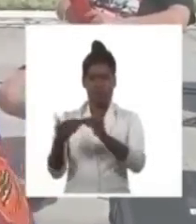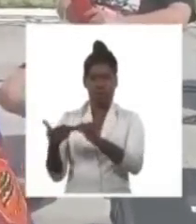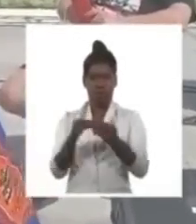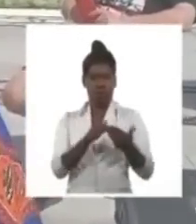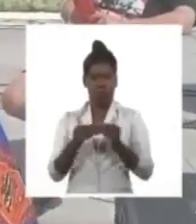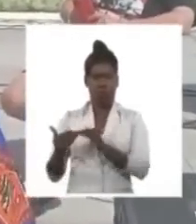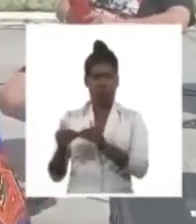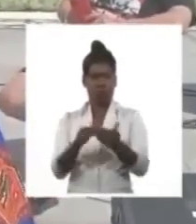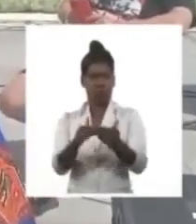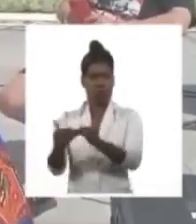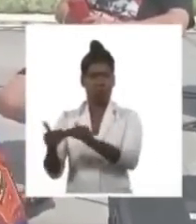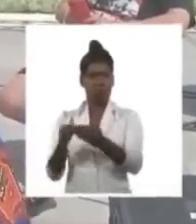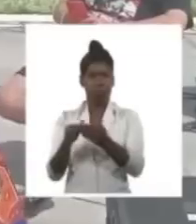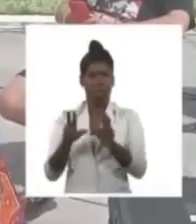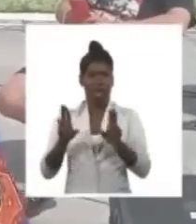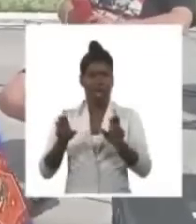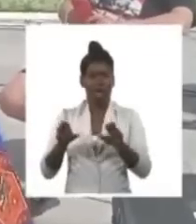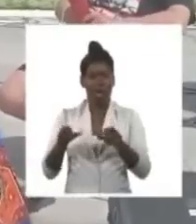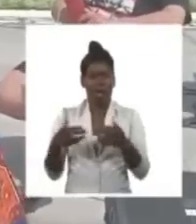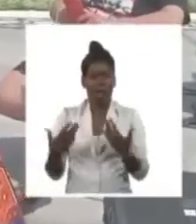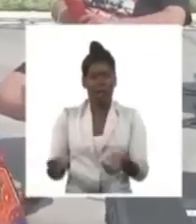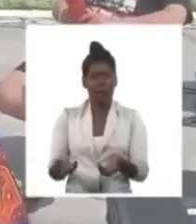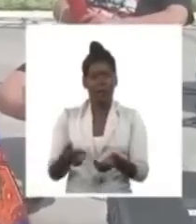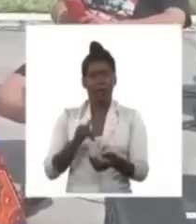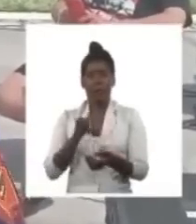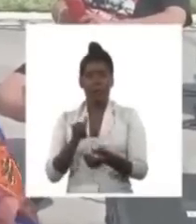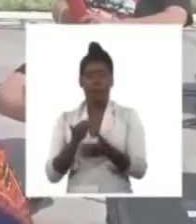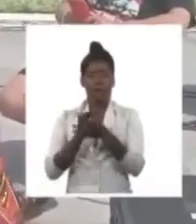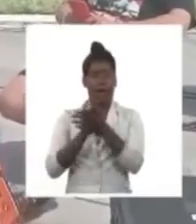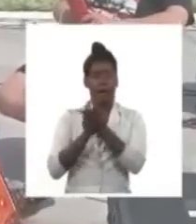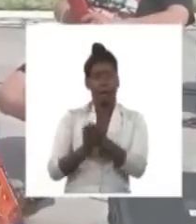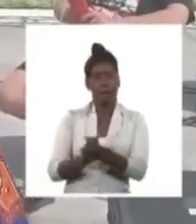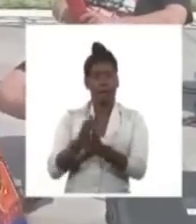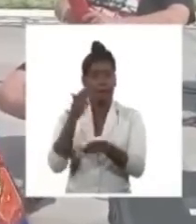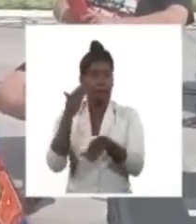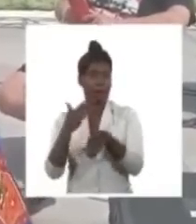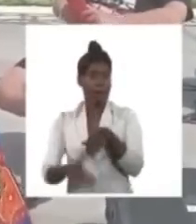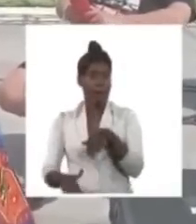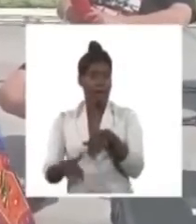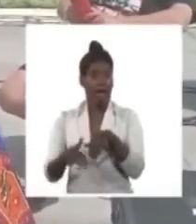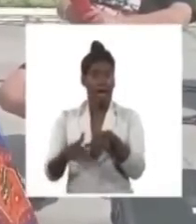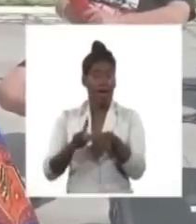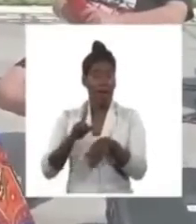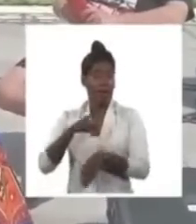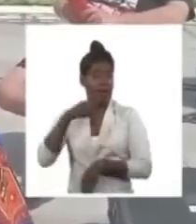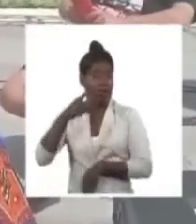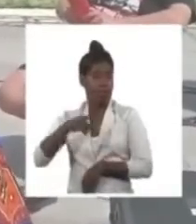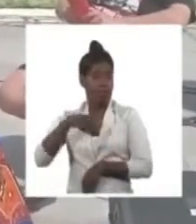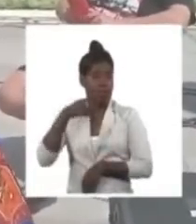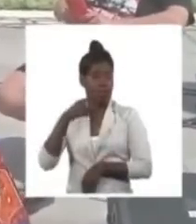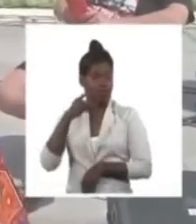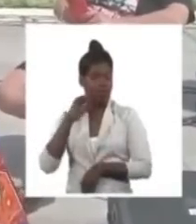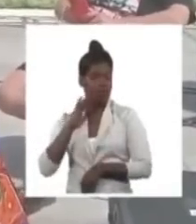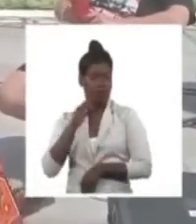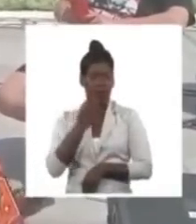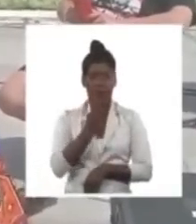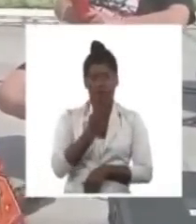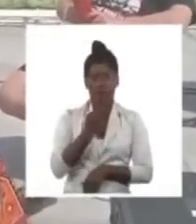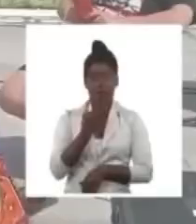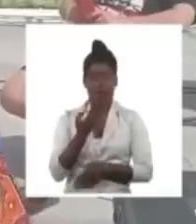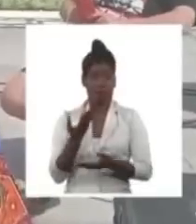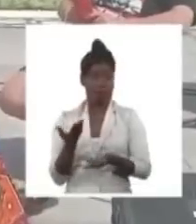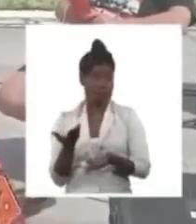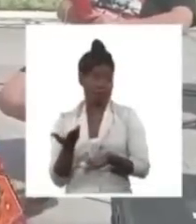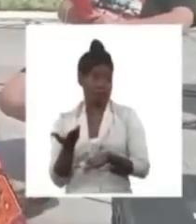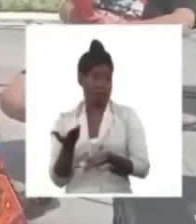es la democracia, cuando decían que vivimos en países donde privan la corrupción, la falta de transparencia y